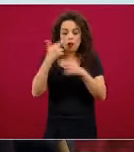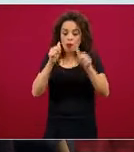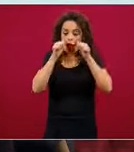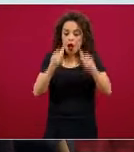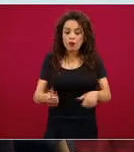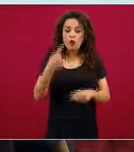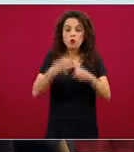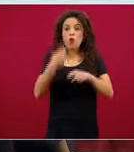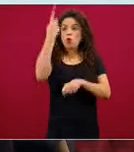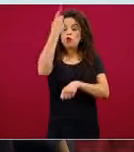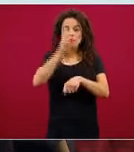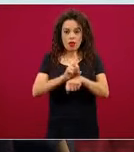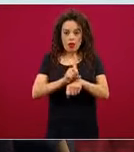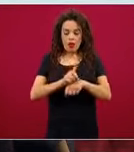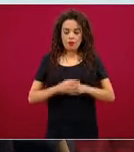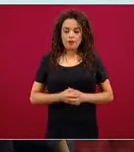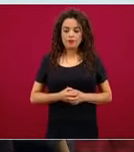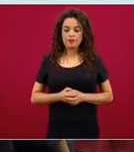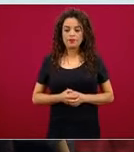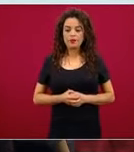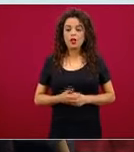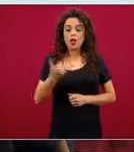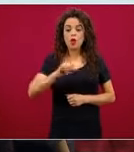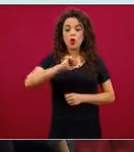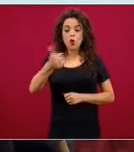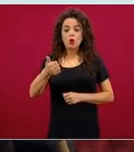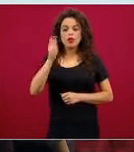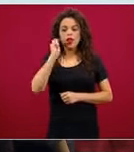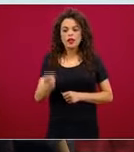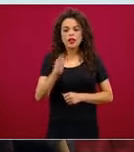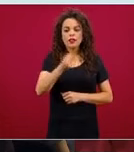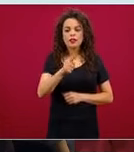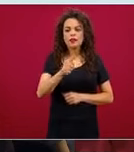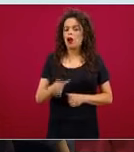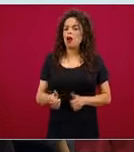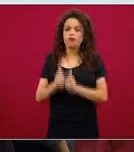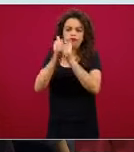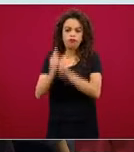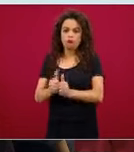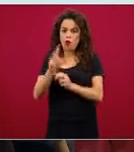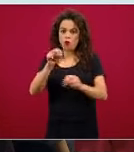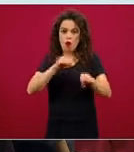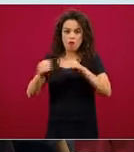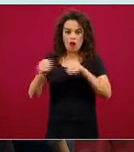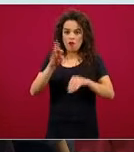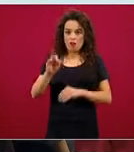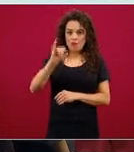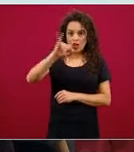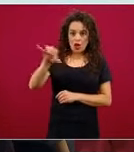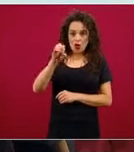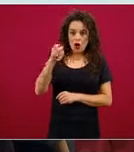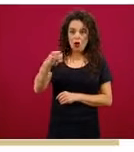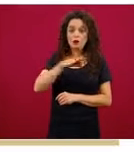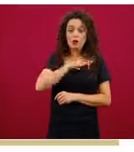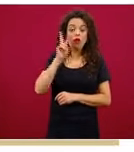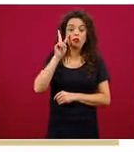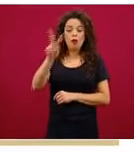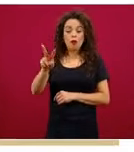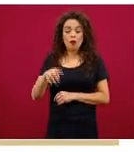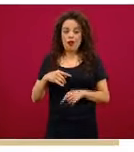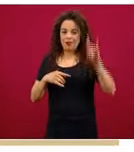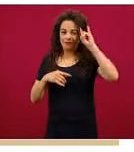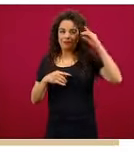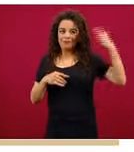día. Y la siguiente, que es el fijo, que serían estas carpas que ustedes pueden ver del lado izquierdo, esta carpa debe de dar por lo menos,